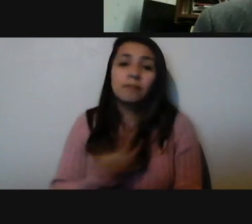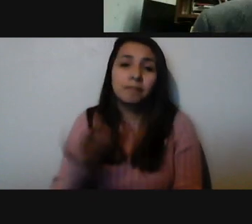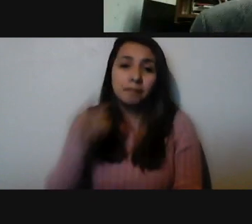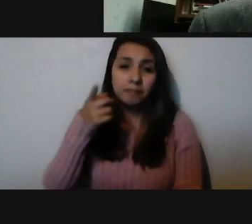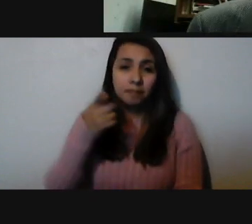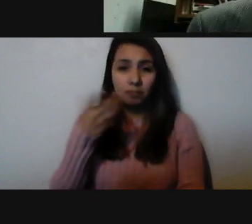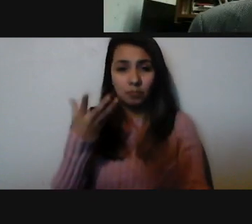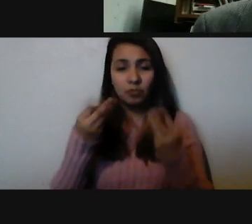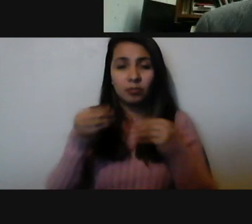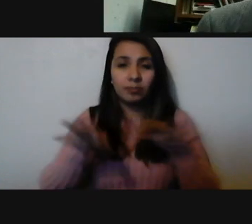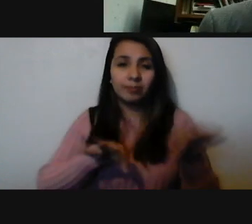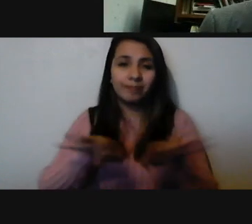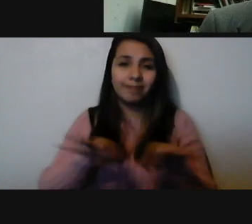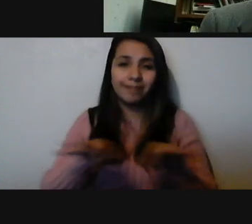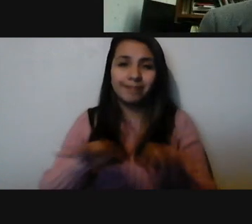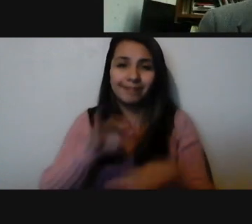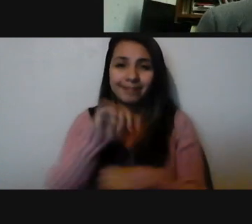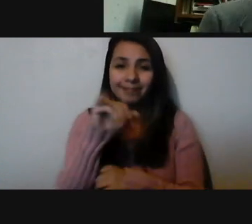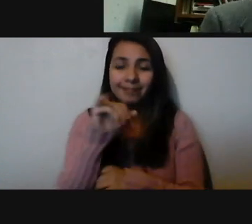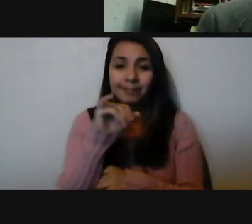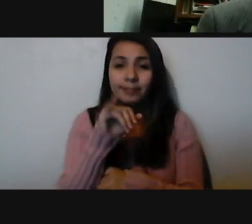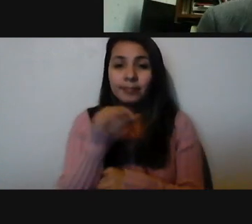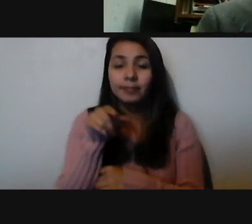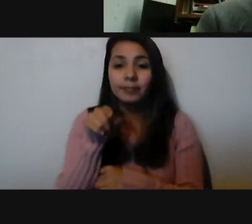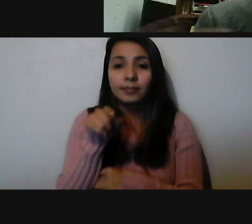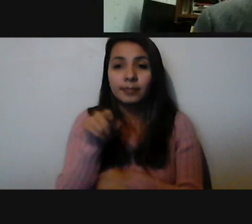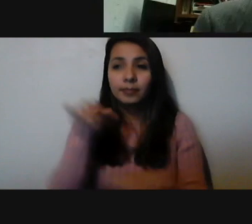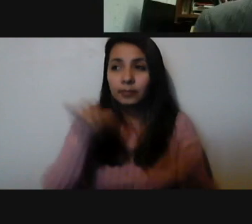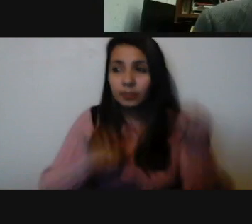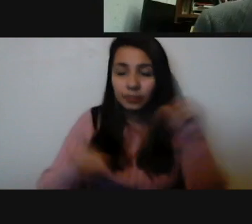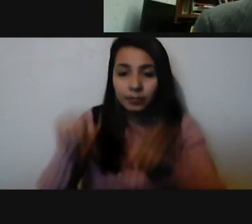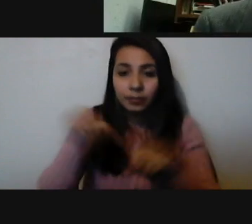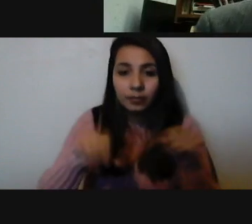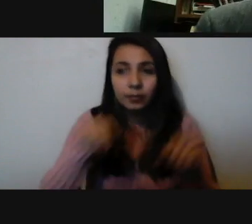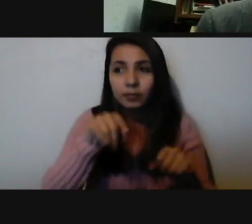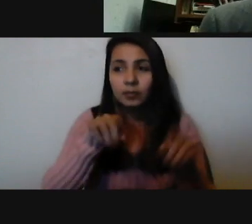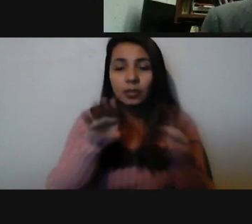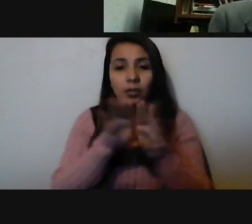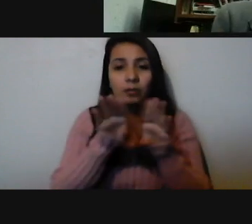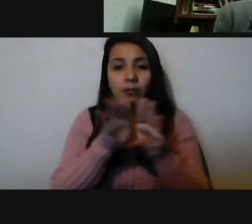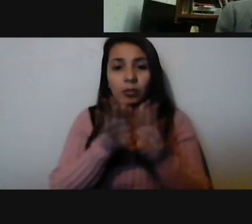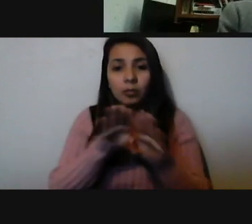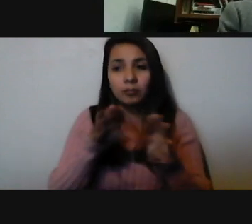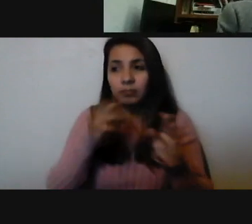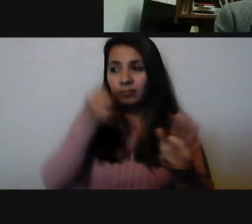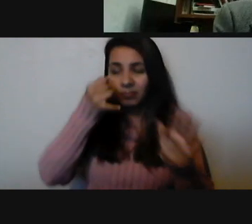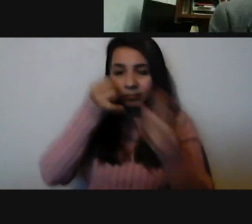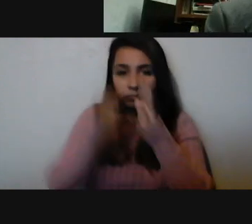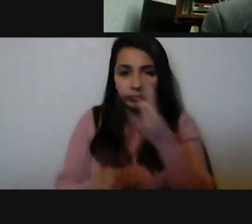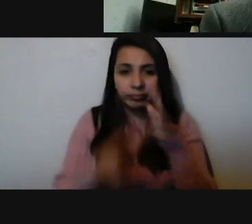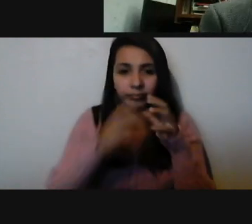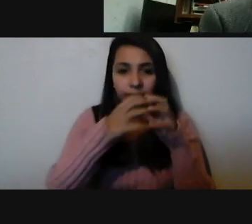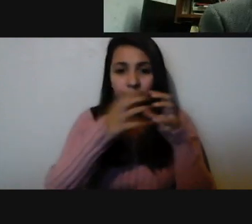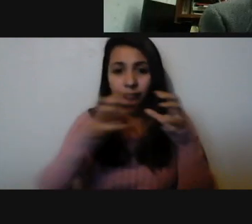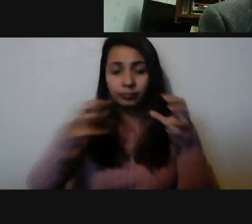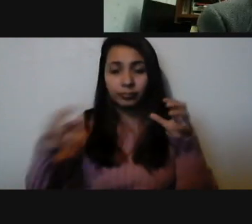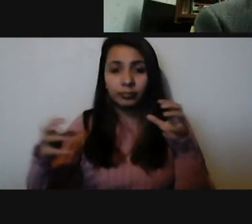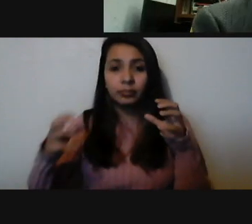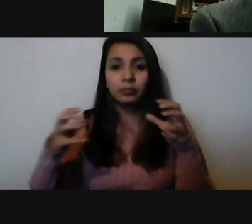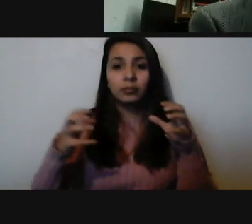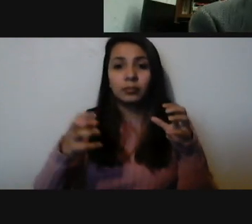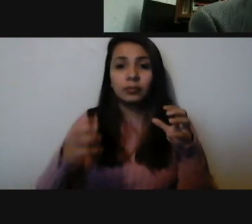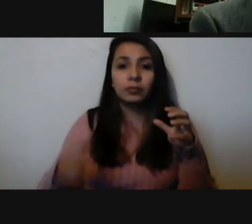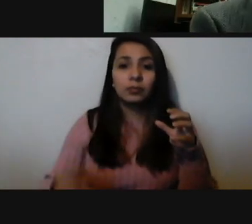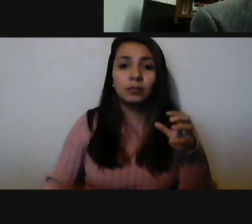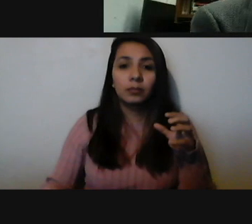en estos observatorios, ¿no? Entonces, realmente tiene muchísimo trabajo, y en la parte experimental esencialmente es la formación